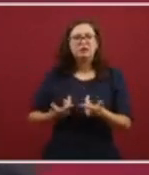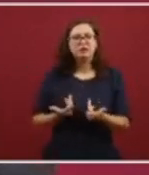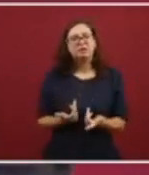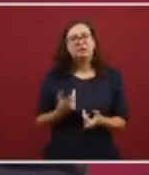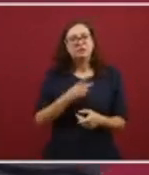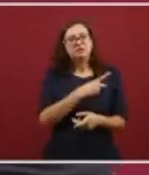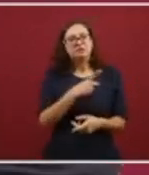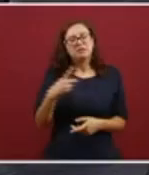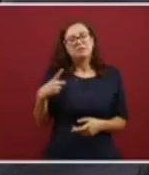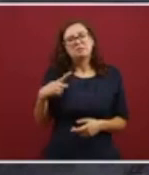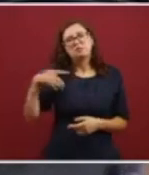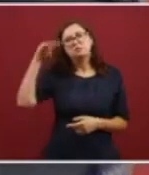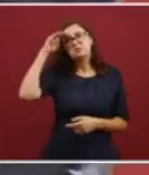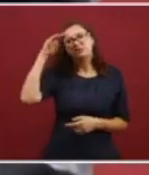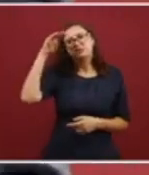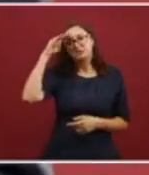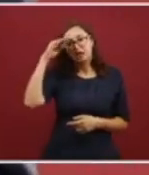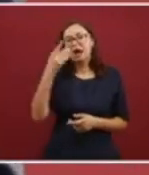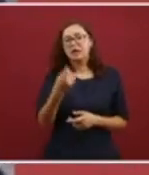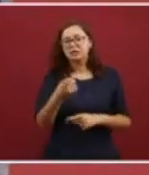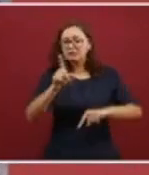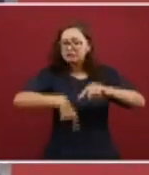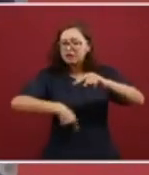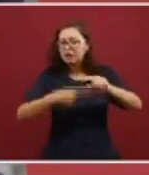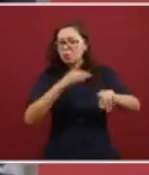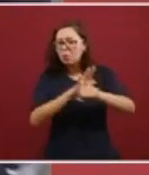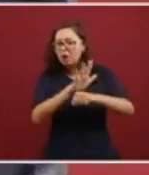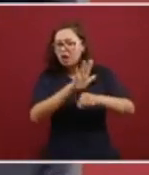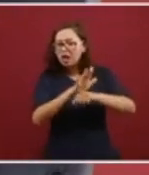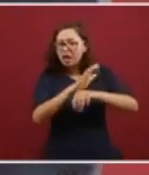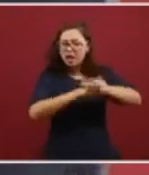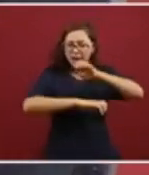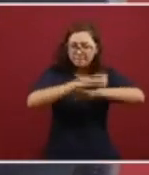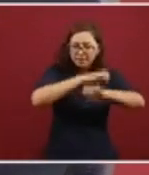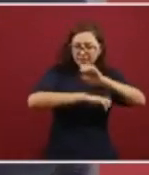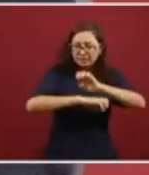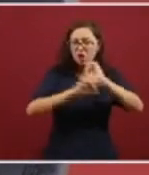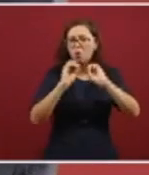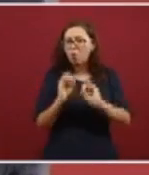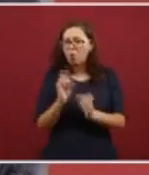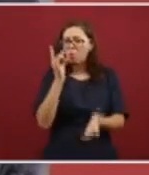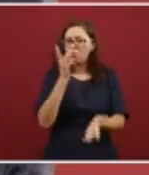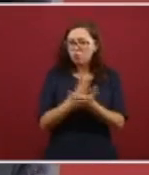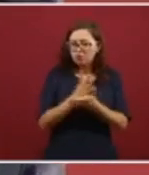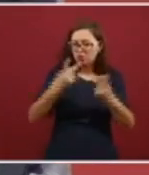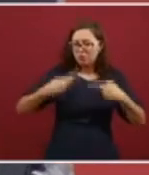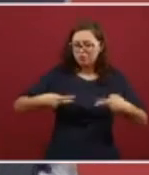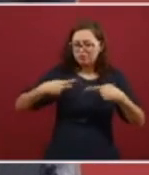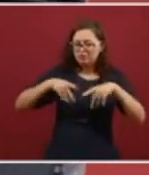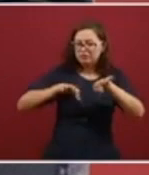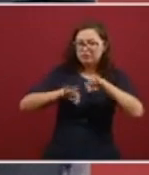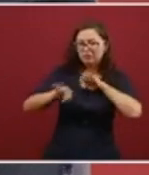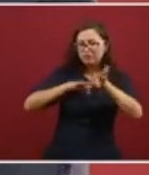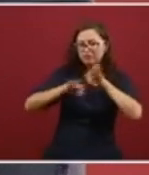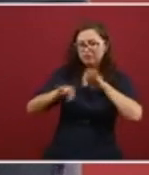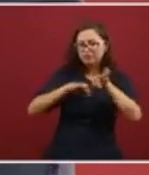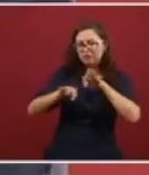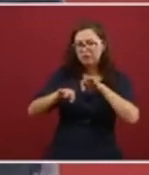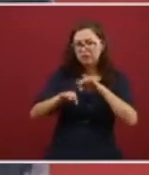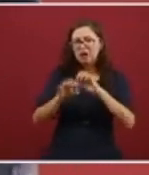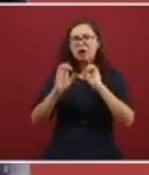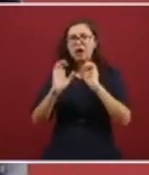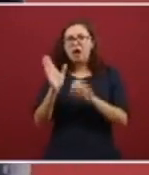habría que ver si son empresas, si son los trabajadores, si tuvo que ver con el